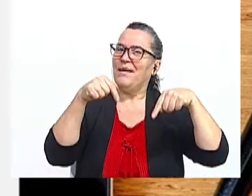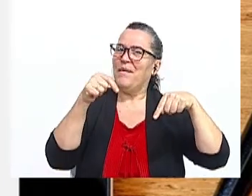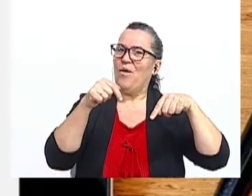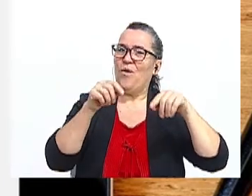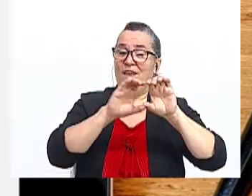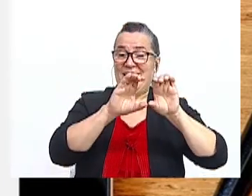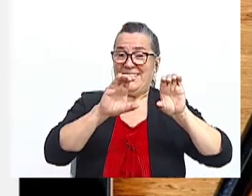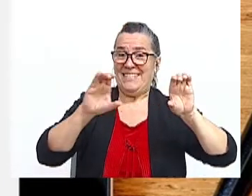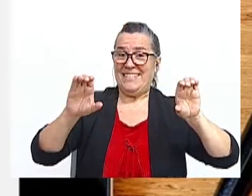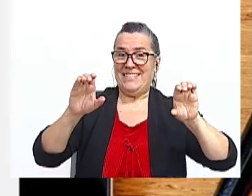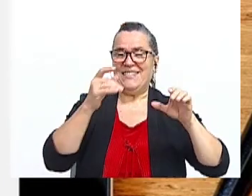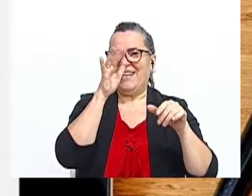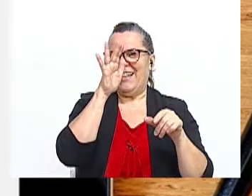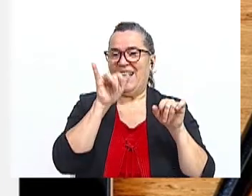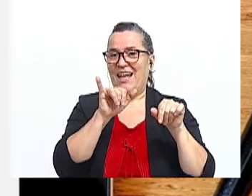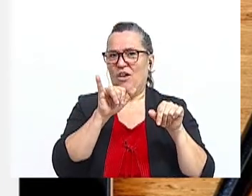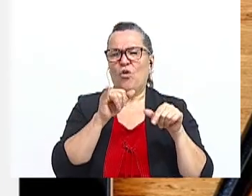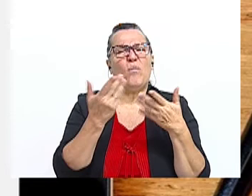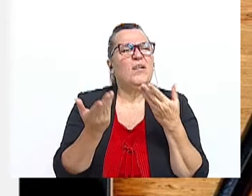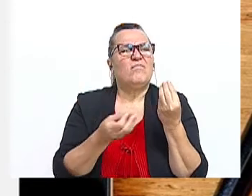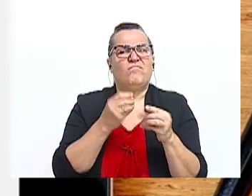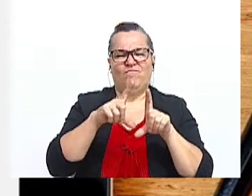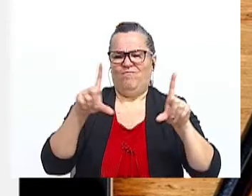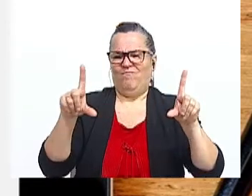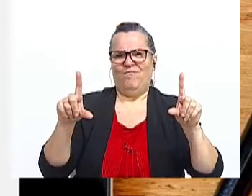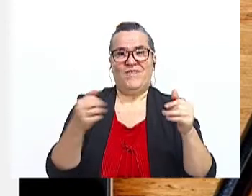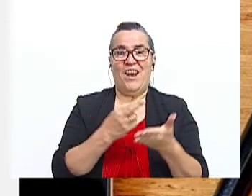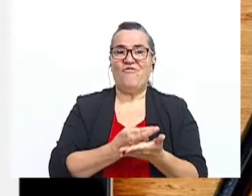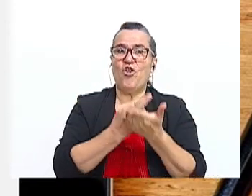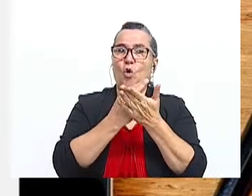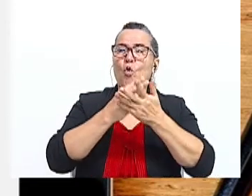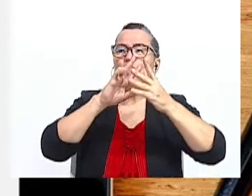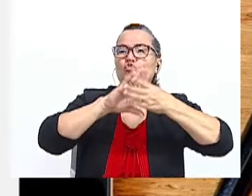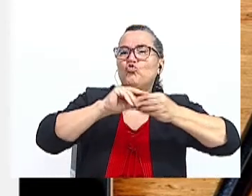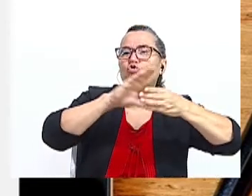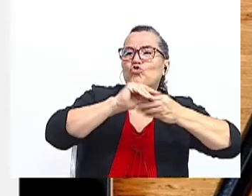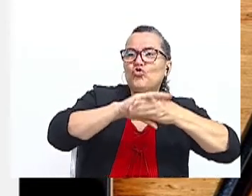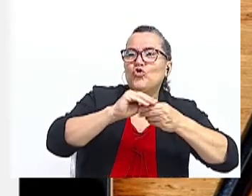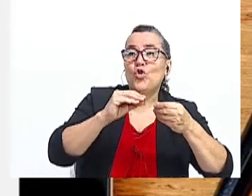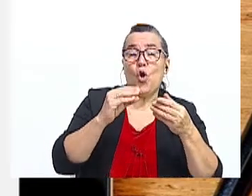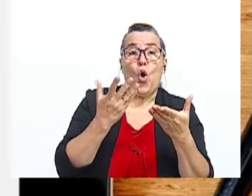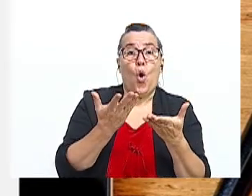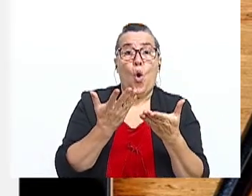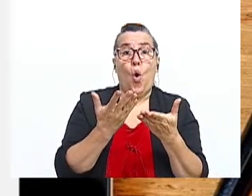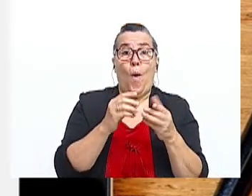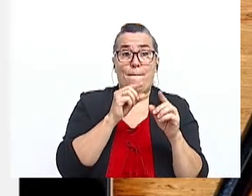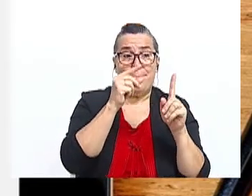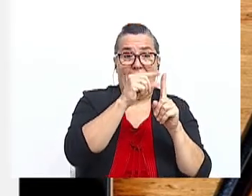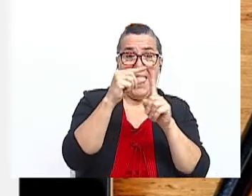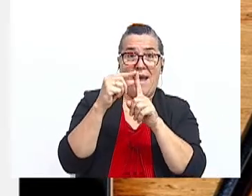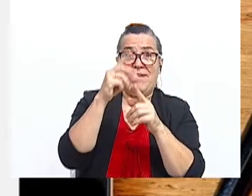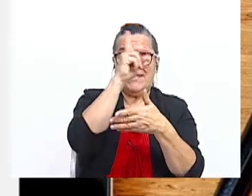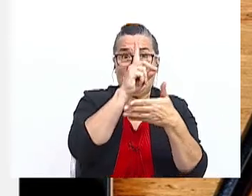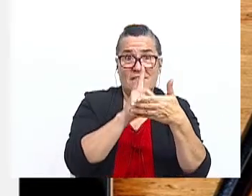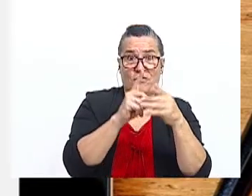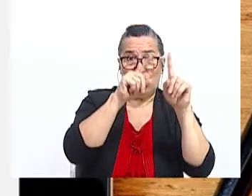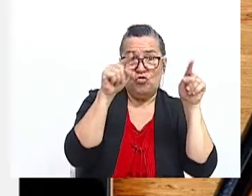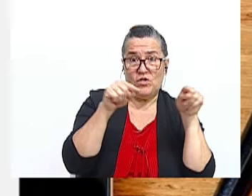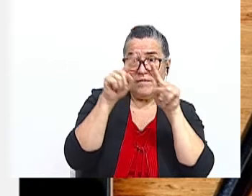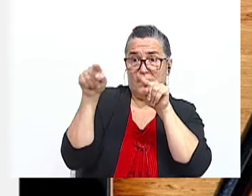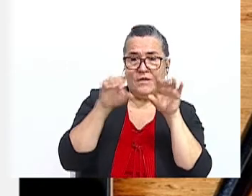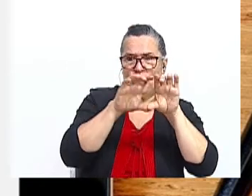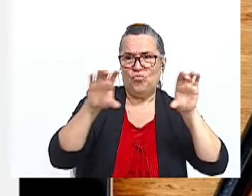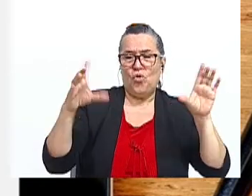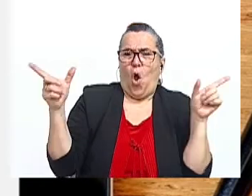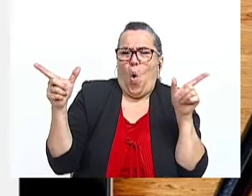tira cómica. Consiste en un recurso narrativo donde se sintetiza a través de palabras y a través de imágenes una